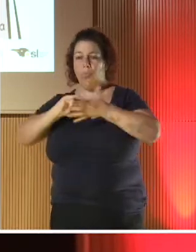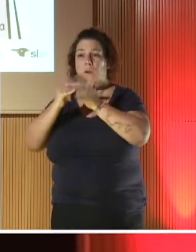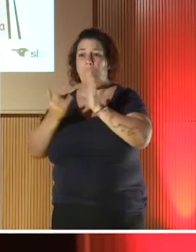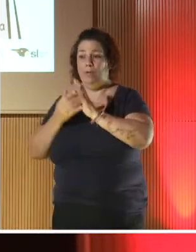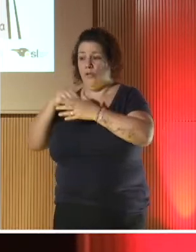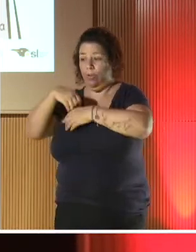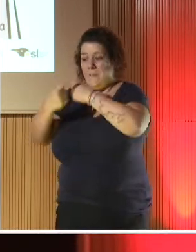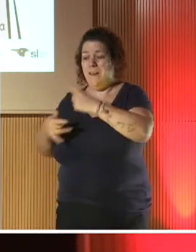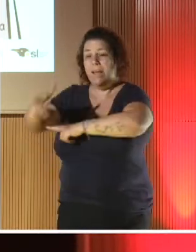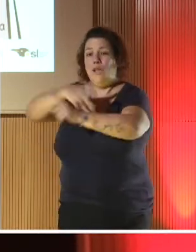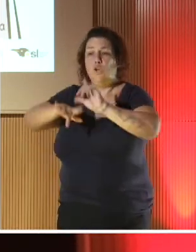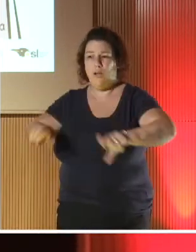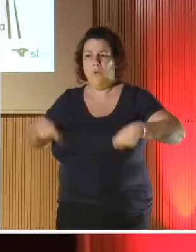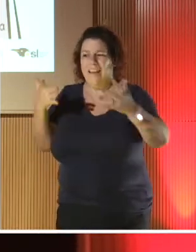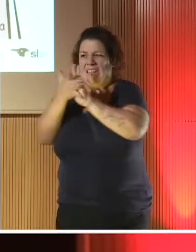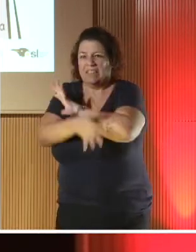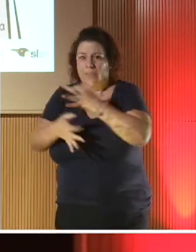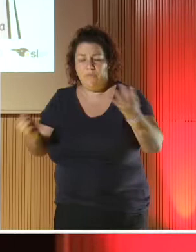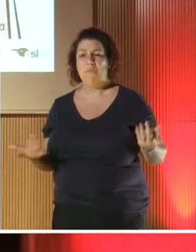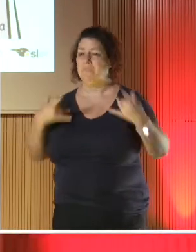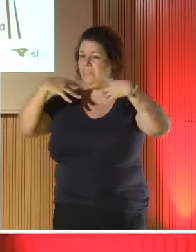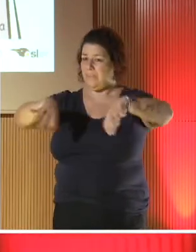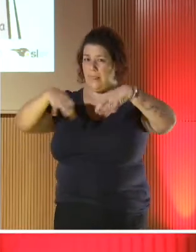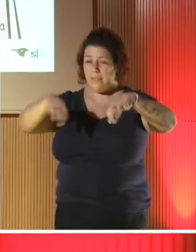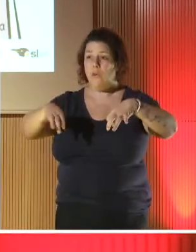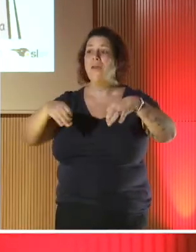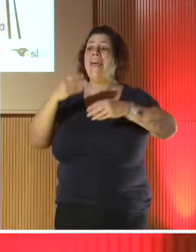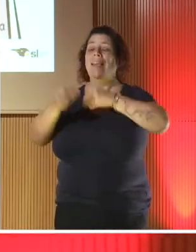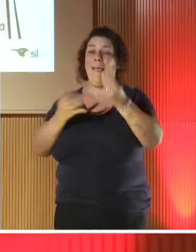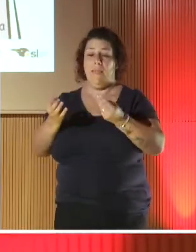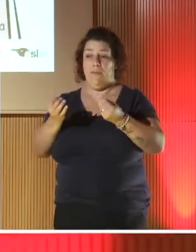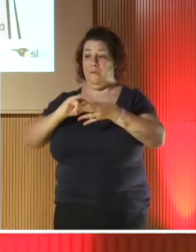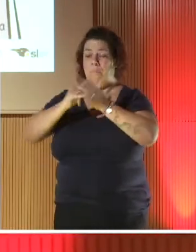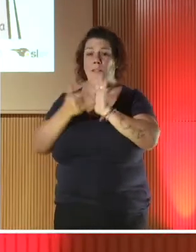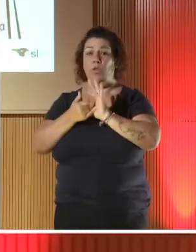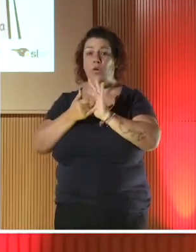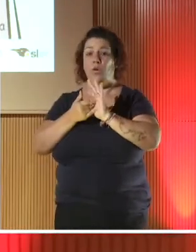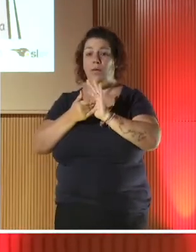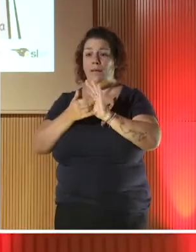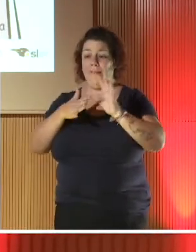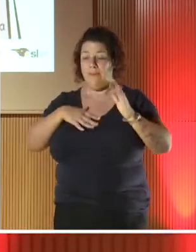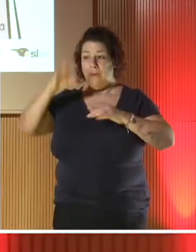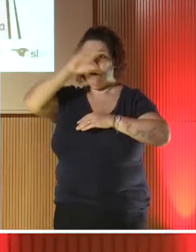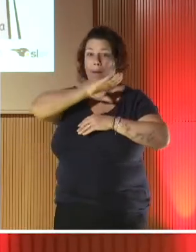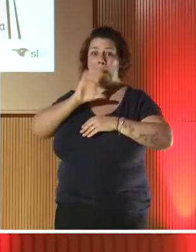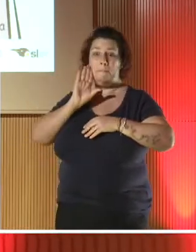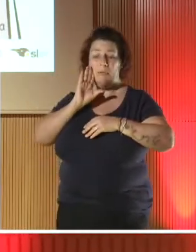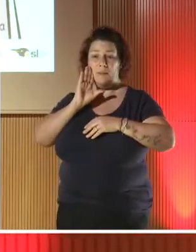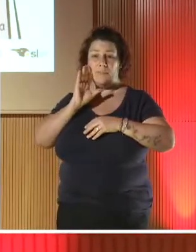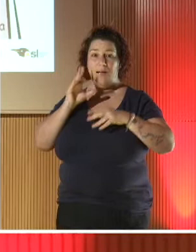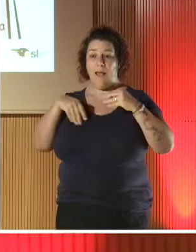entornos naturales. Y diréis, ¿en qué consiste este método? Pues es muy sencillo. Lo que hace ese método es instalarnos a los padres un upgrade, ¿vale?